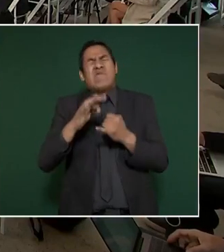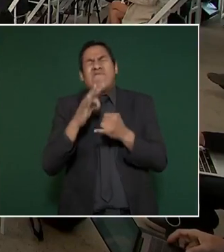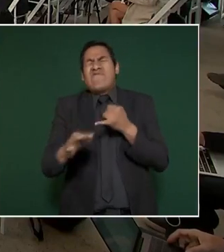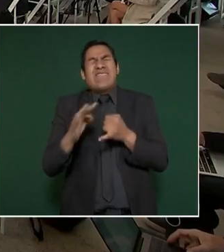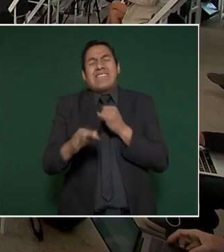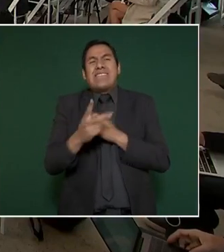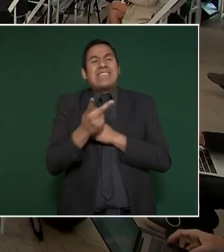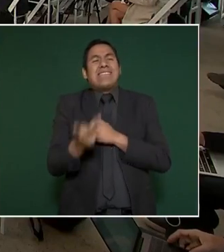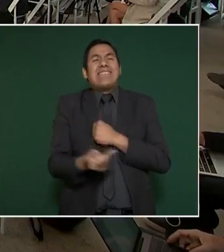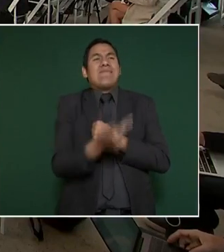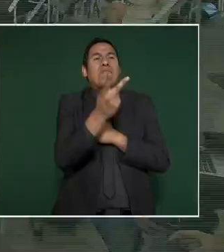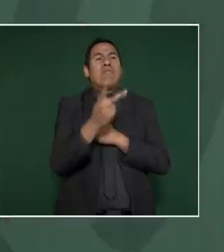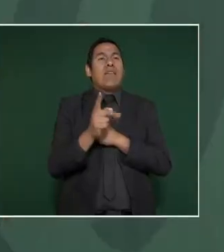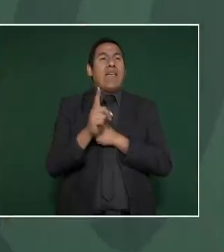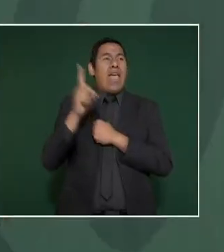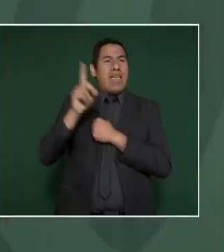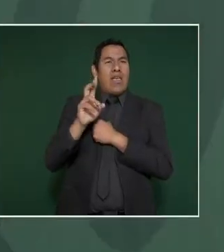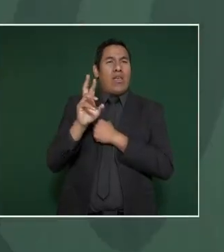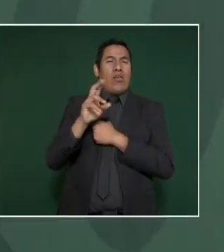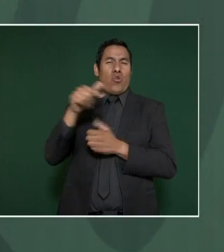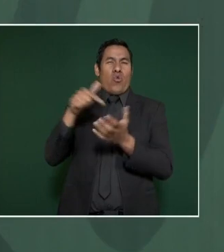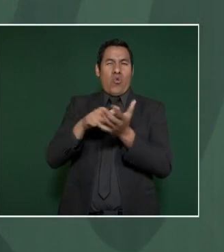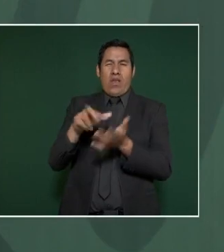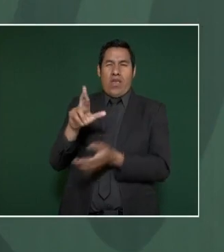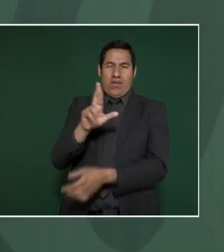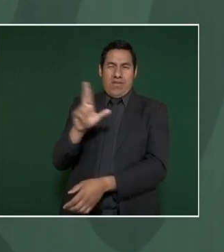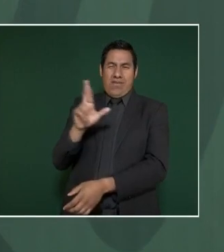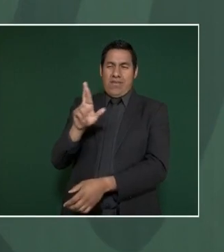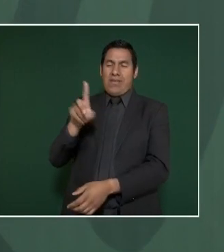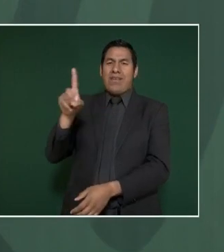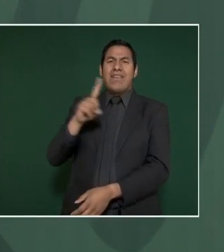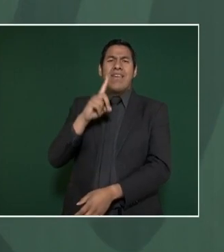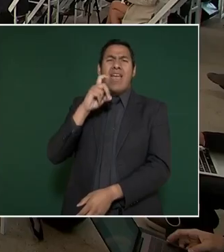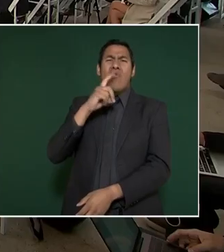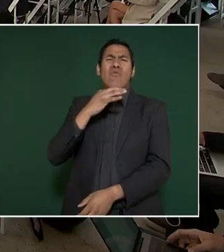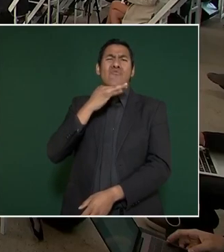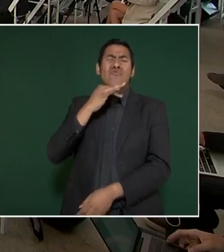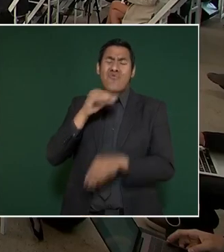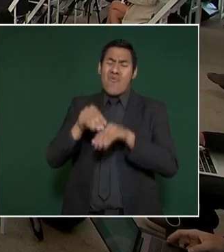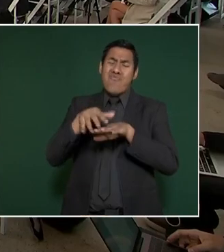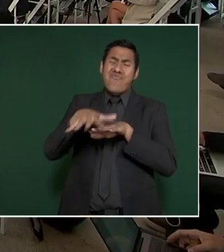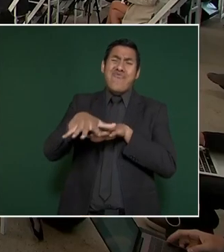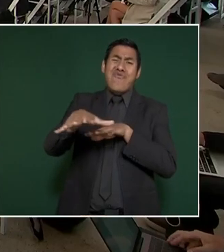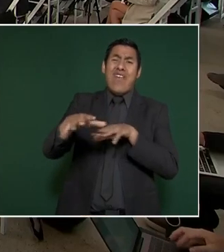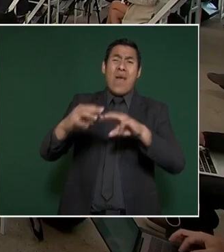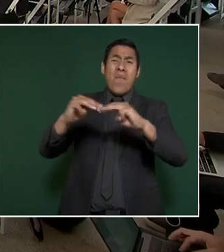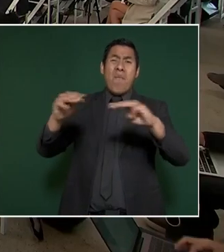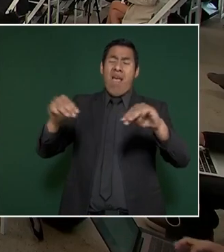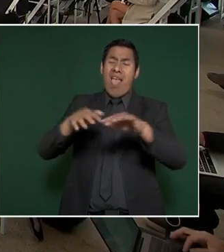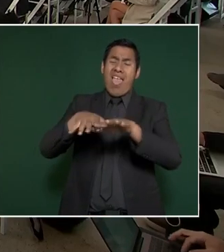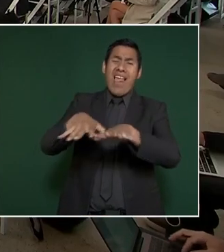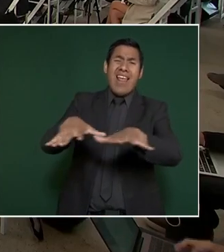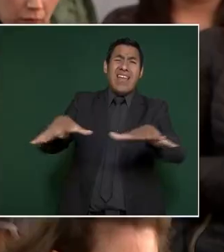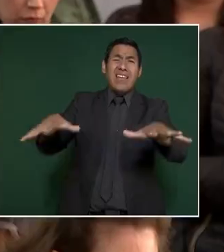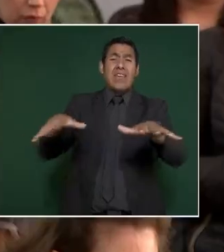eh Ya ve que las aguas negras llegan al mar y usted ha tenido buena voluntad usted es el único presidente que ha volteado a